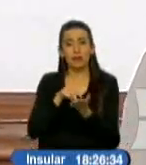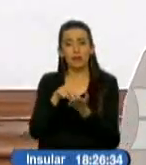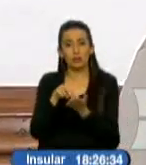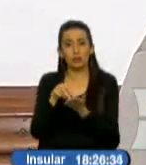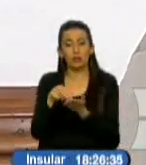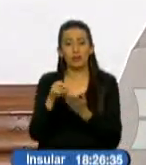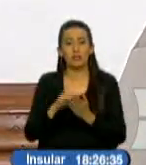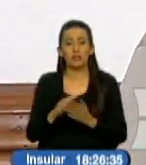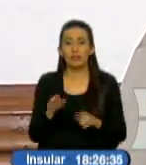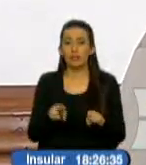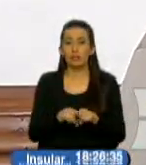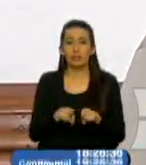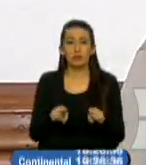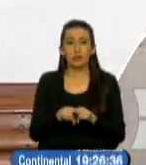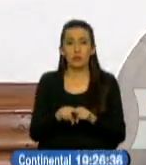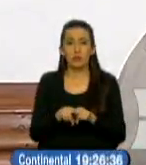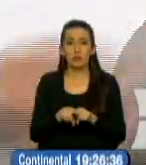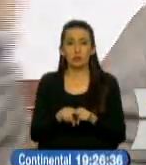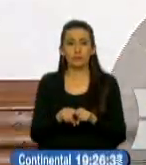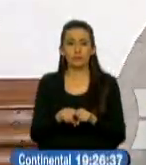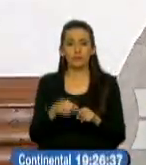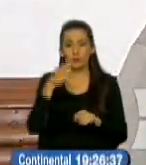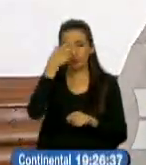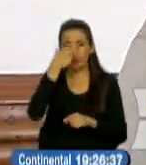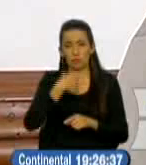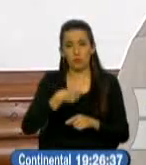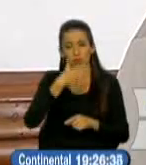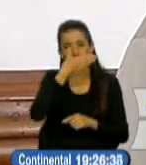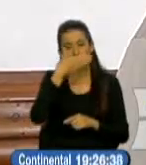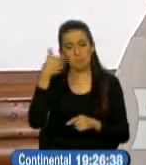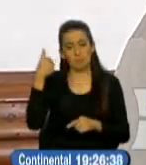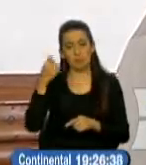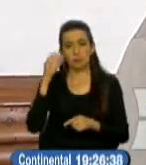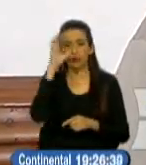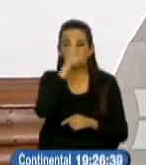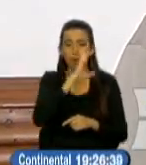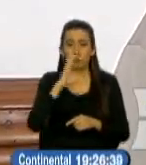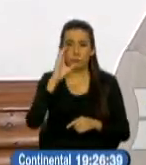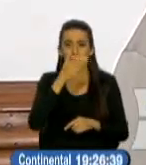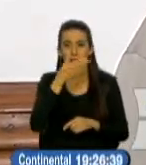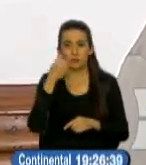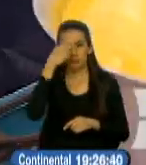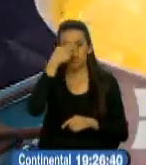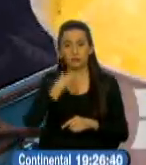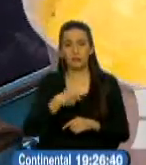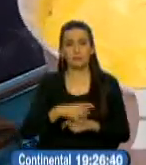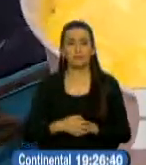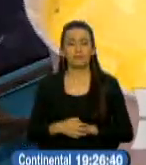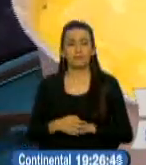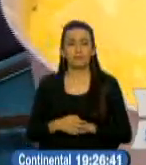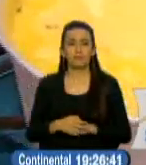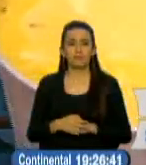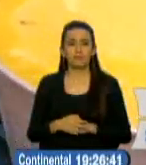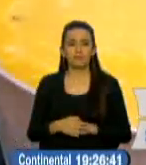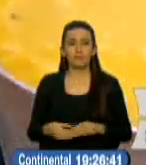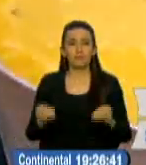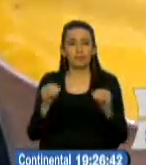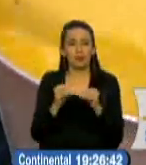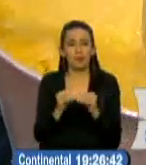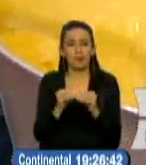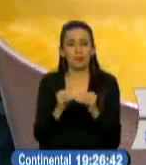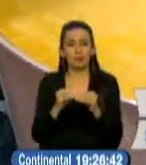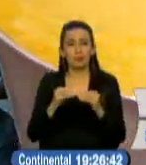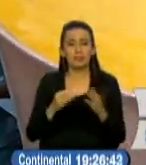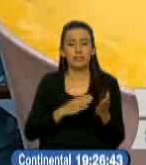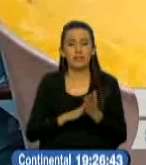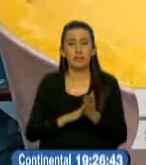los mismos y ser una mejor persona, porque todo lo que buscamos es ser una mejor persona. Además de renovar la fe, el feriado se presta